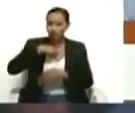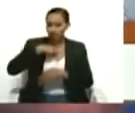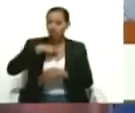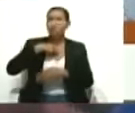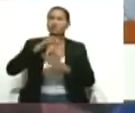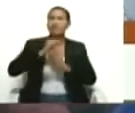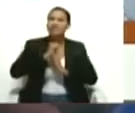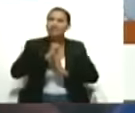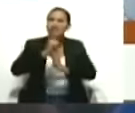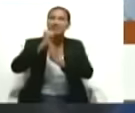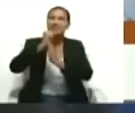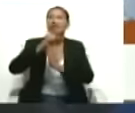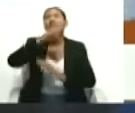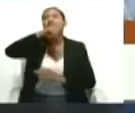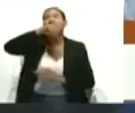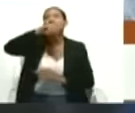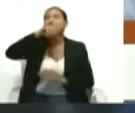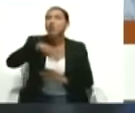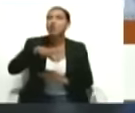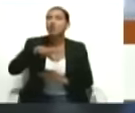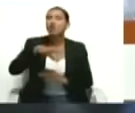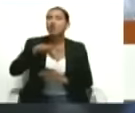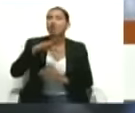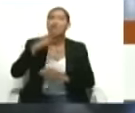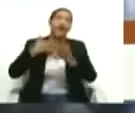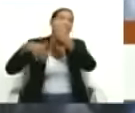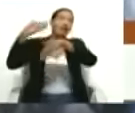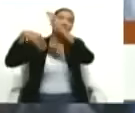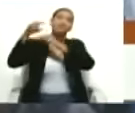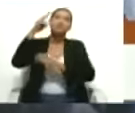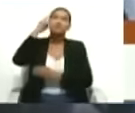herederas históricas de Simón Bolívar.